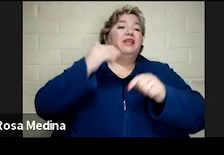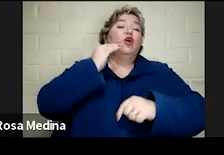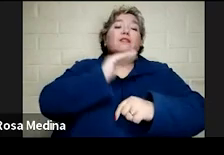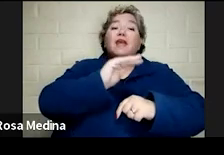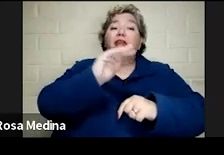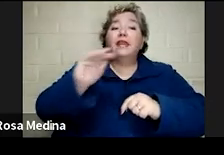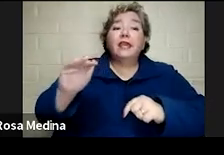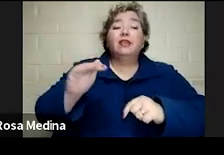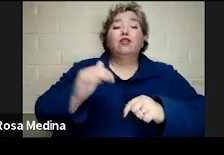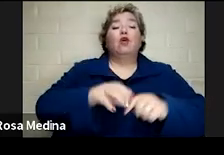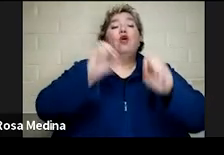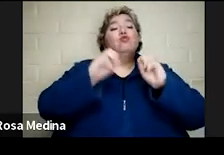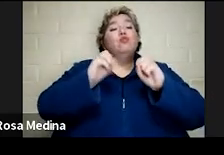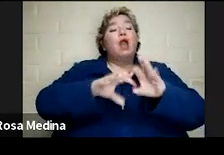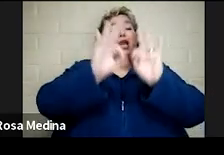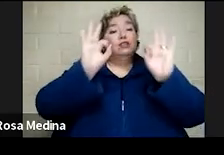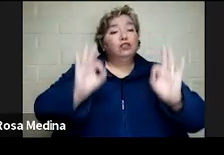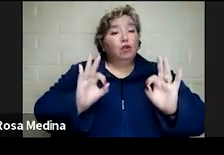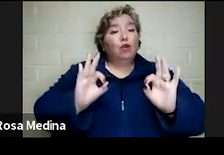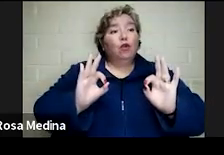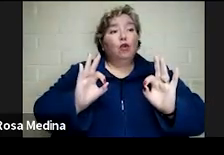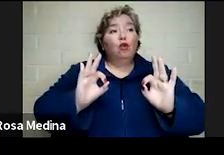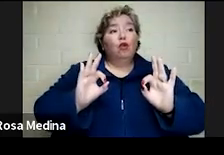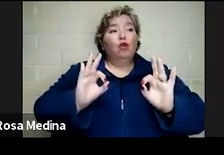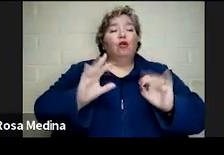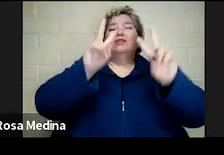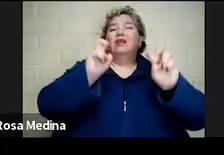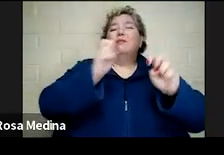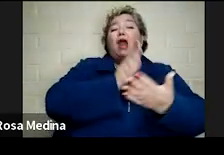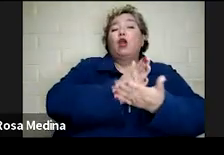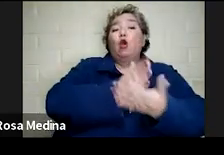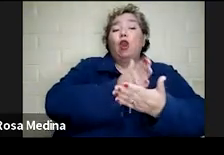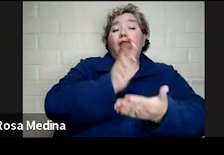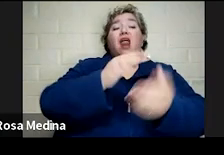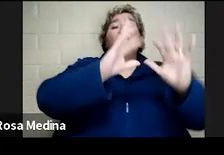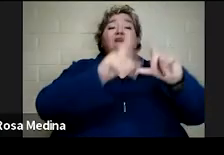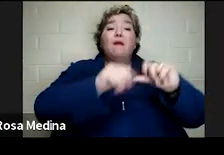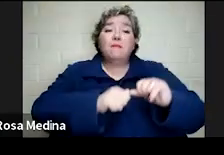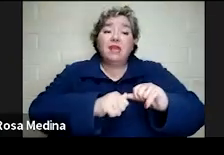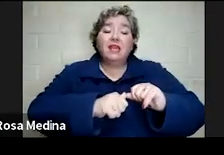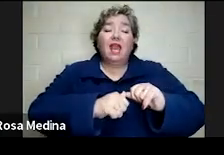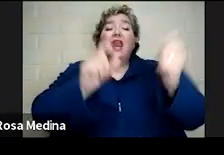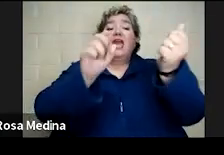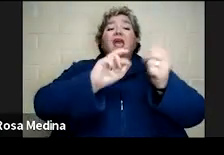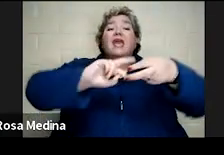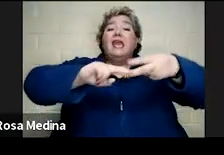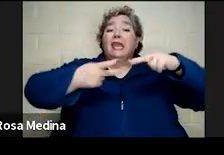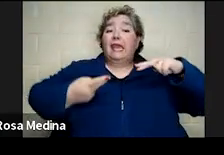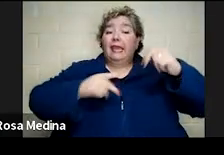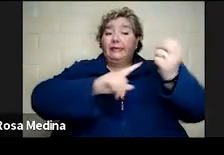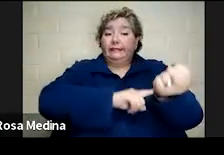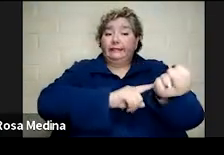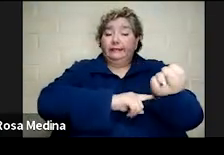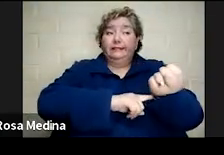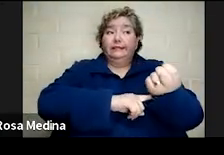su educación, de su contexto escolar, familiar, genético, y así podemos